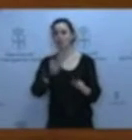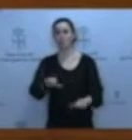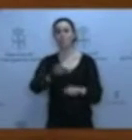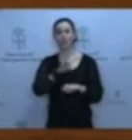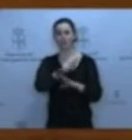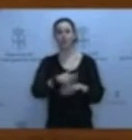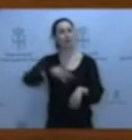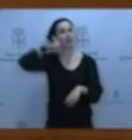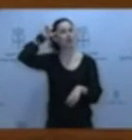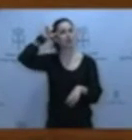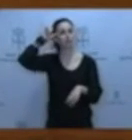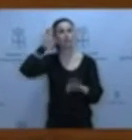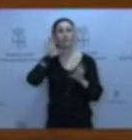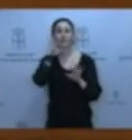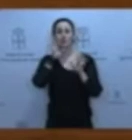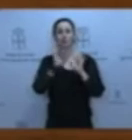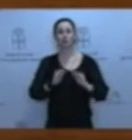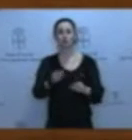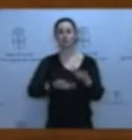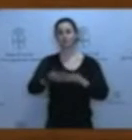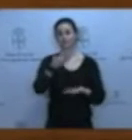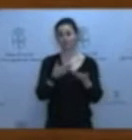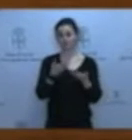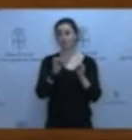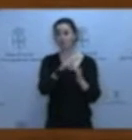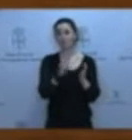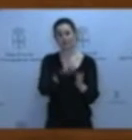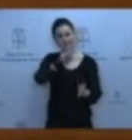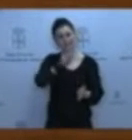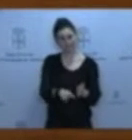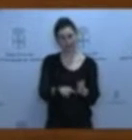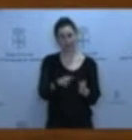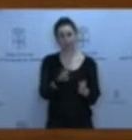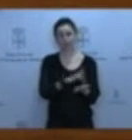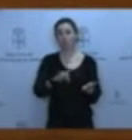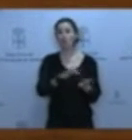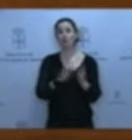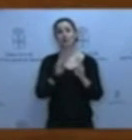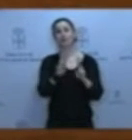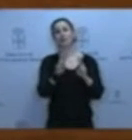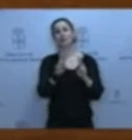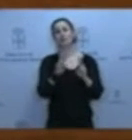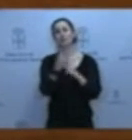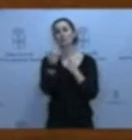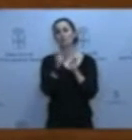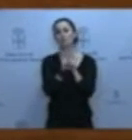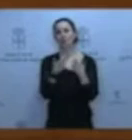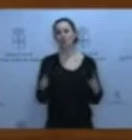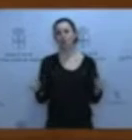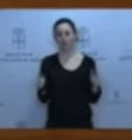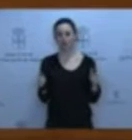de riesgo. Roca y colaboradores en The Lancet en el año 2013 encuentran también un incremento